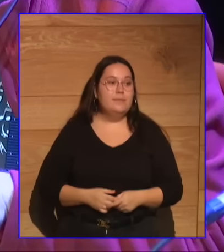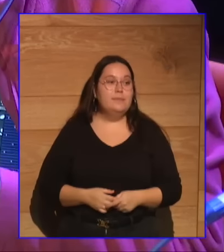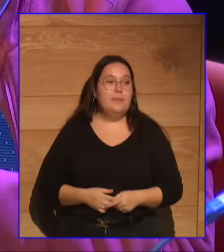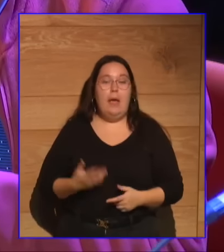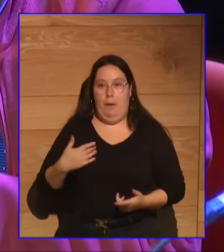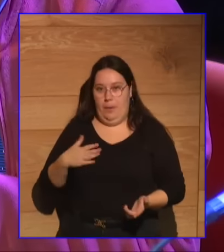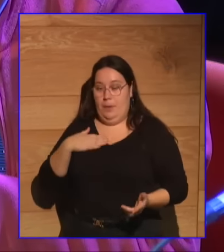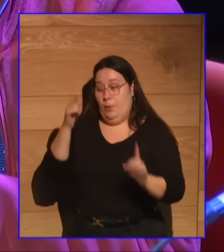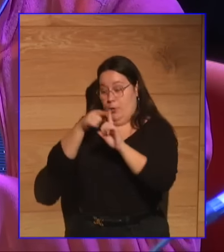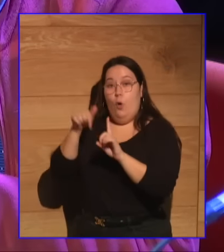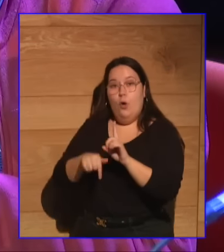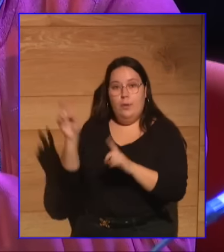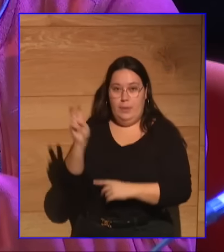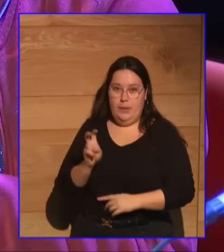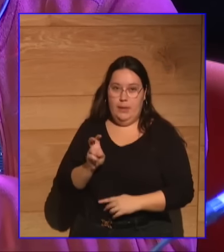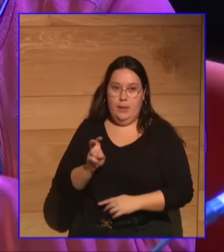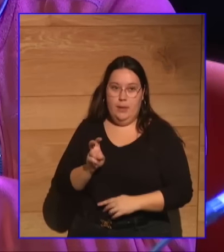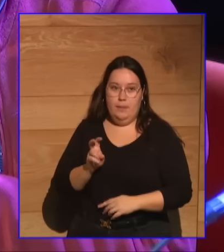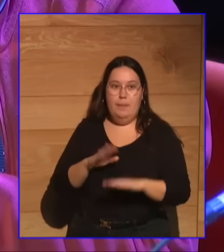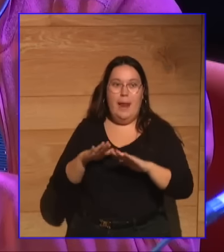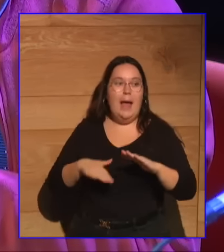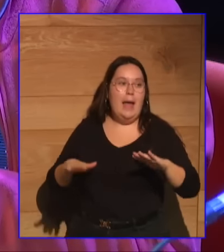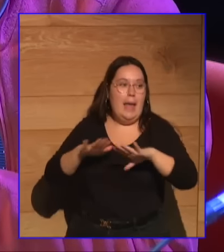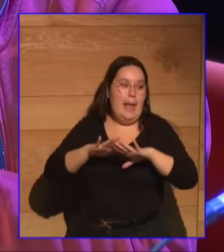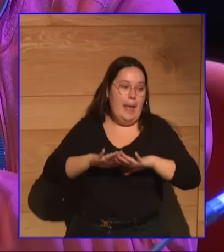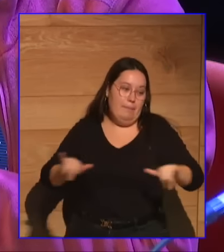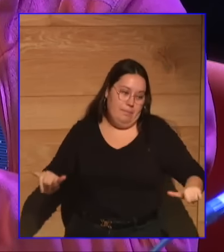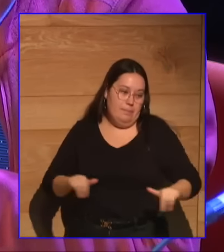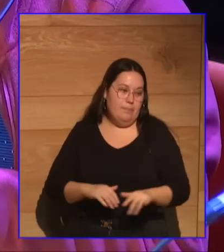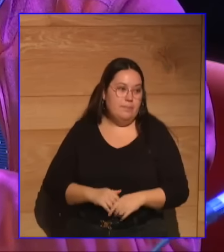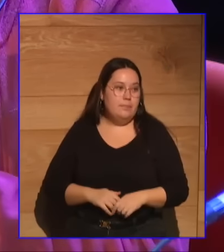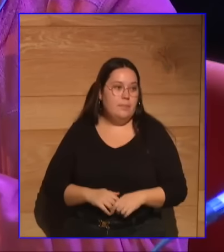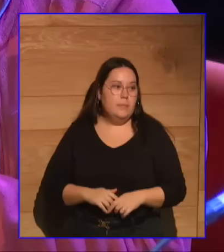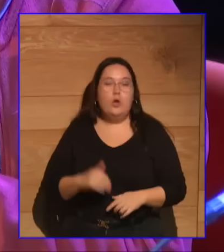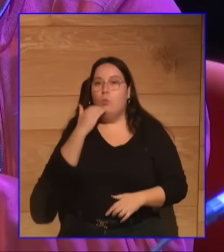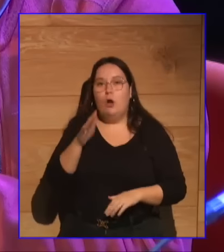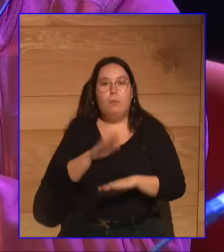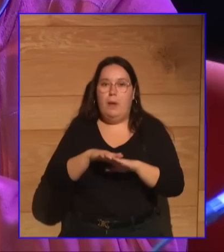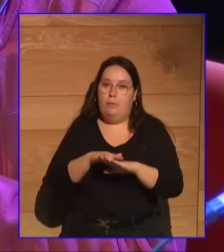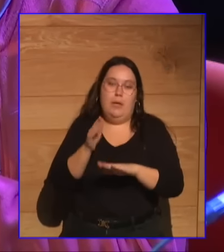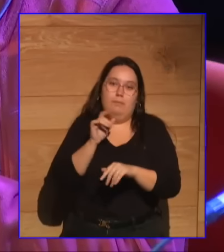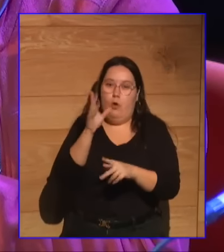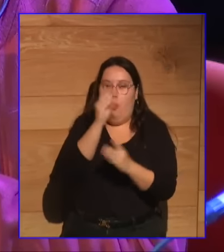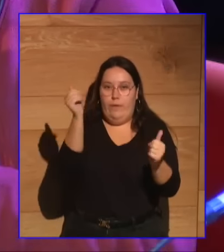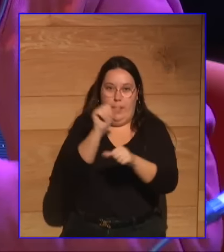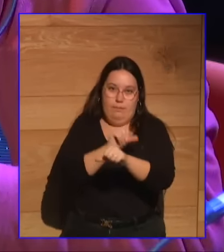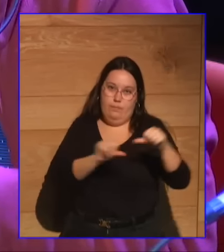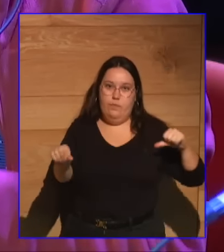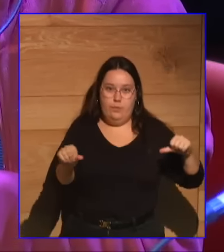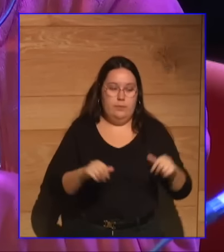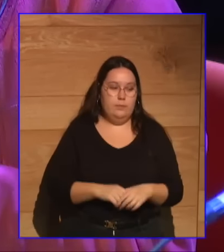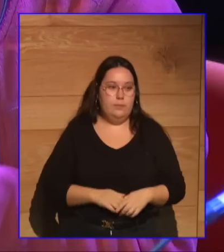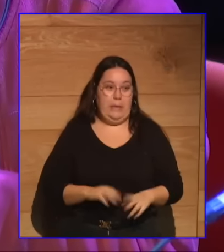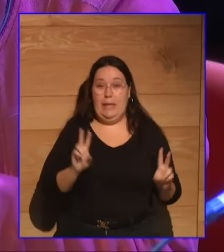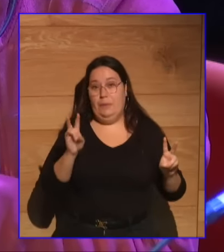¿vale? Yo quería venir hoy con algo que patara, ¿vale? Que fuera algo que hubiera un antes y un después en las meriendas de... No,